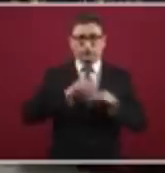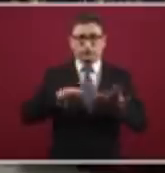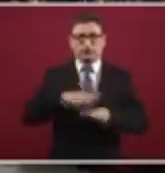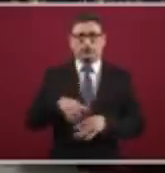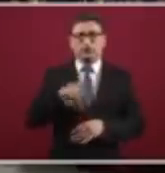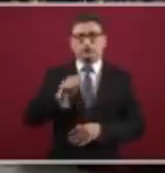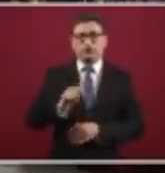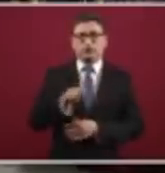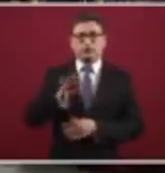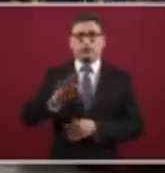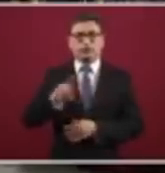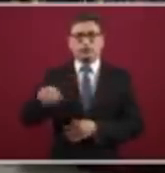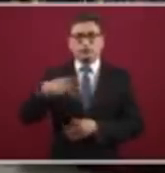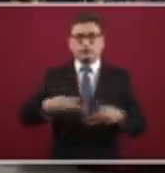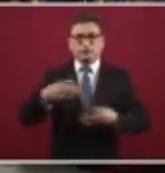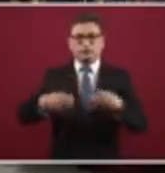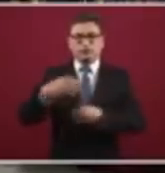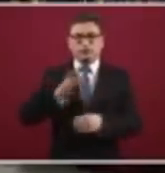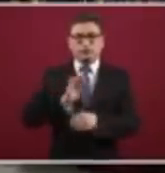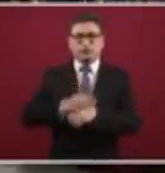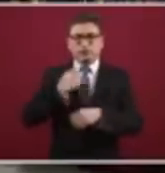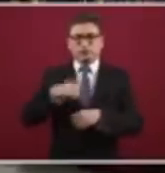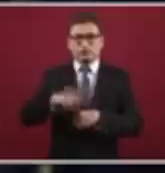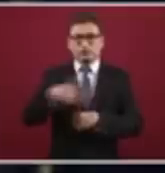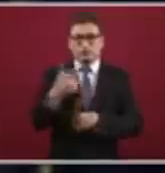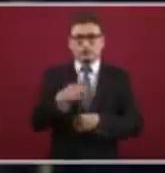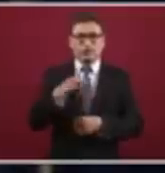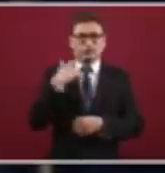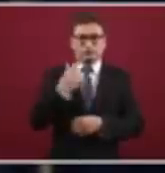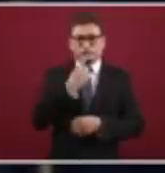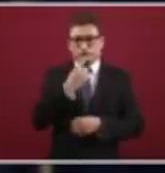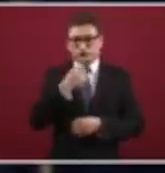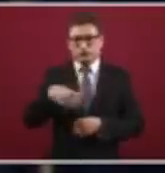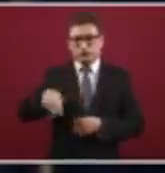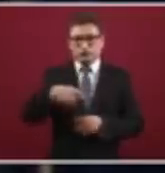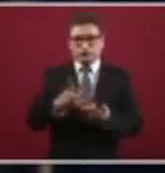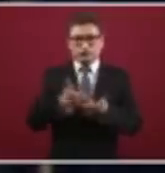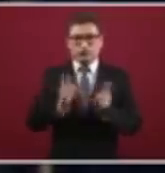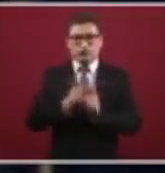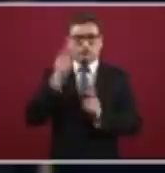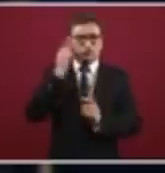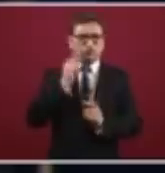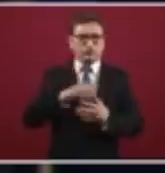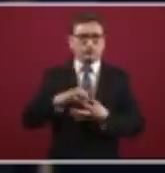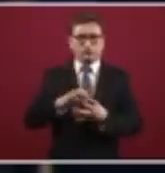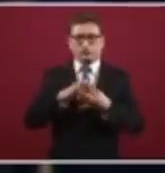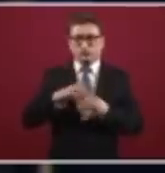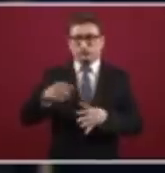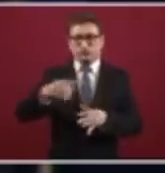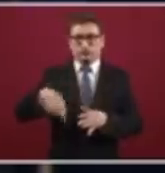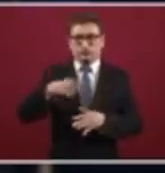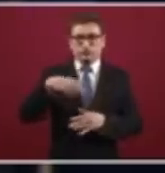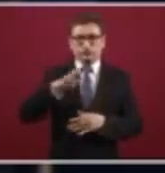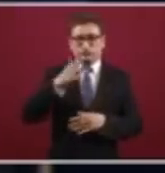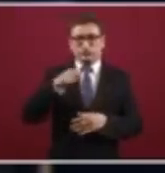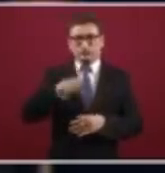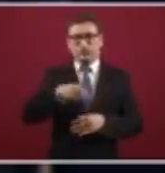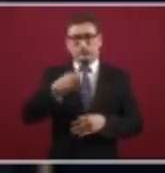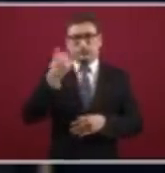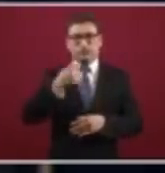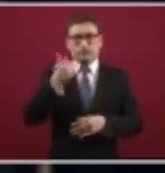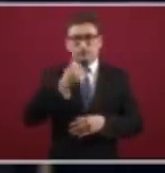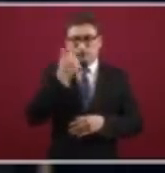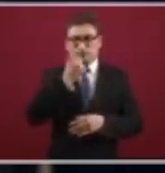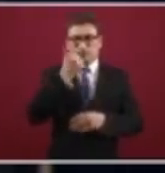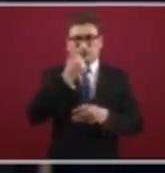en tamaulipas amparada dos ex policías de iguala y a miembros del grupo guerreros unidos involucrados en la desaparición de los